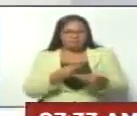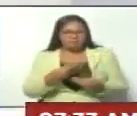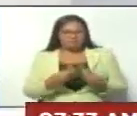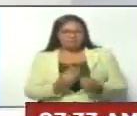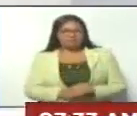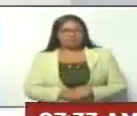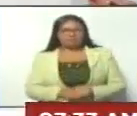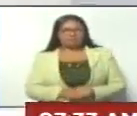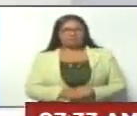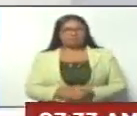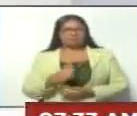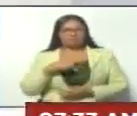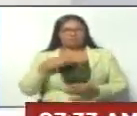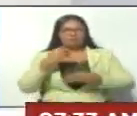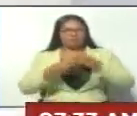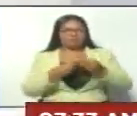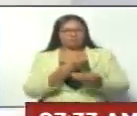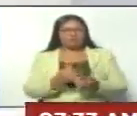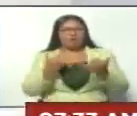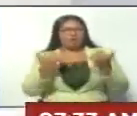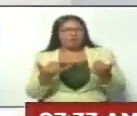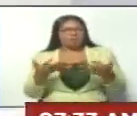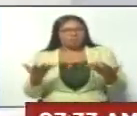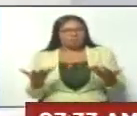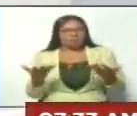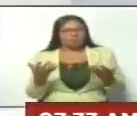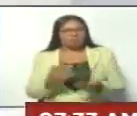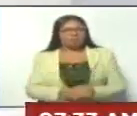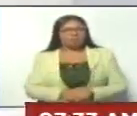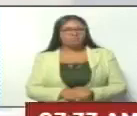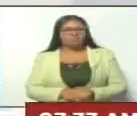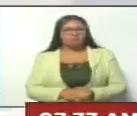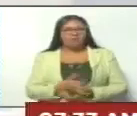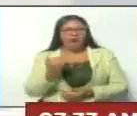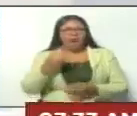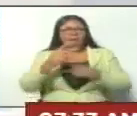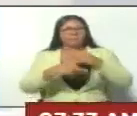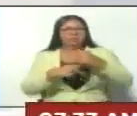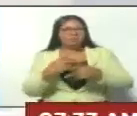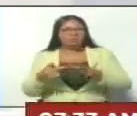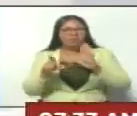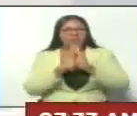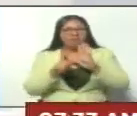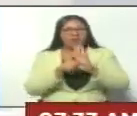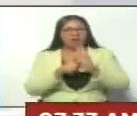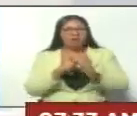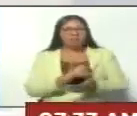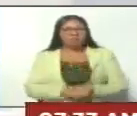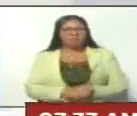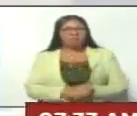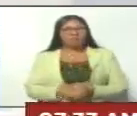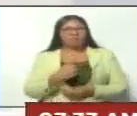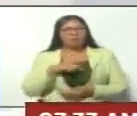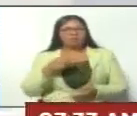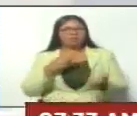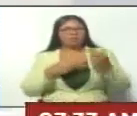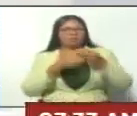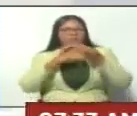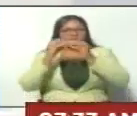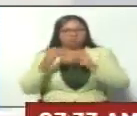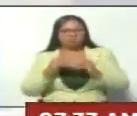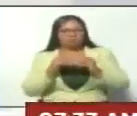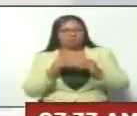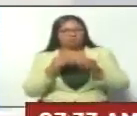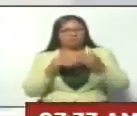lo hicimos. ¿Y cuál es el estatus en este momento? ¿Están en ese proceso legal? O sea, la escultura fue trasladada